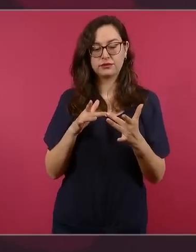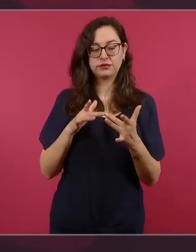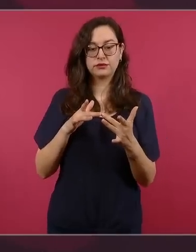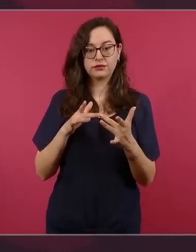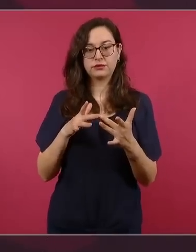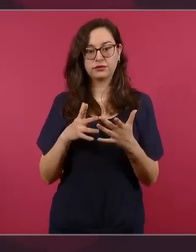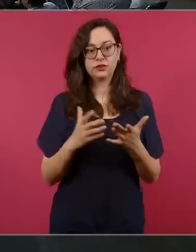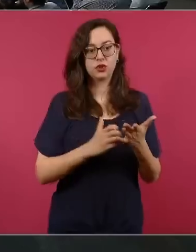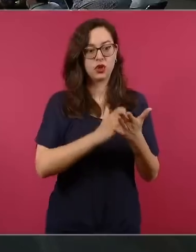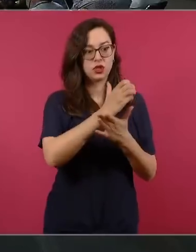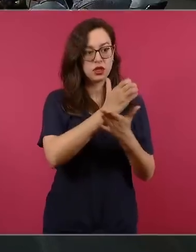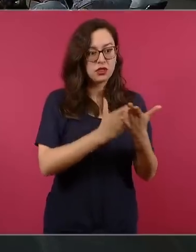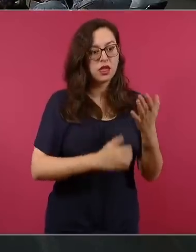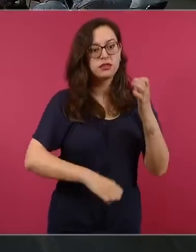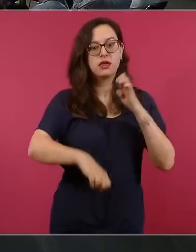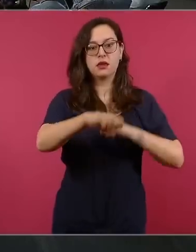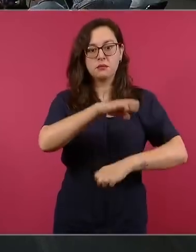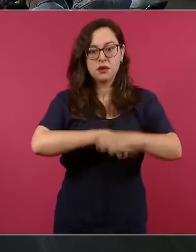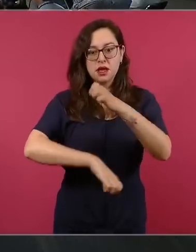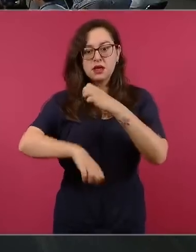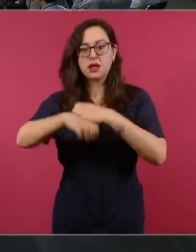los contratistas